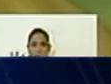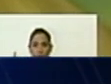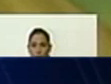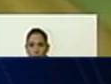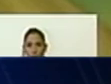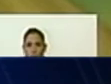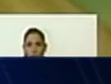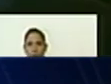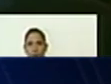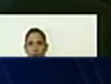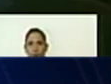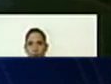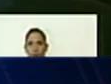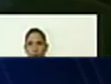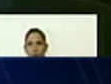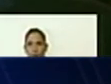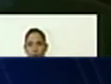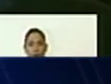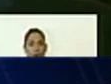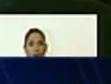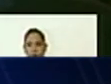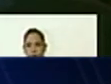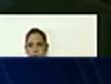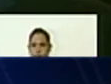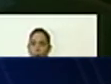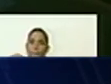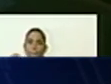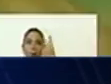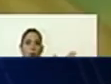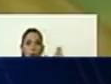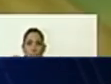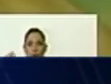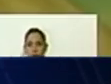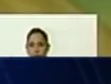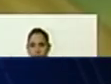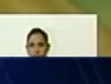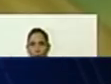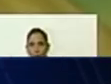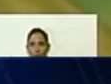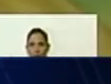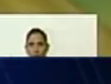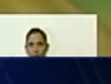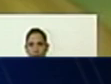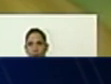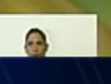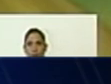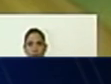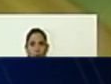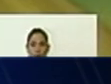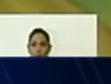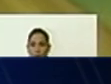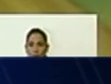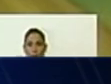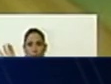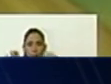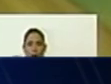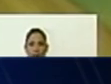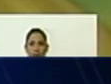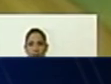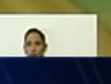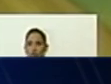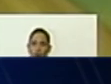julio estaban llegando los delegados a la reunión ministerial del Movimiento de Países No Alineados a